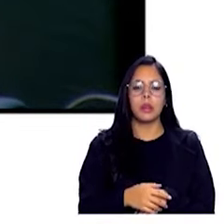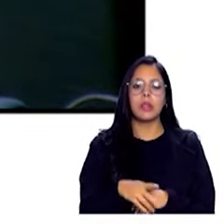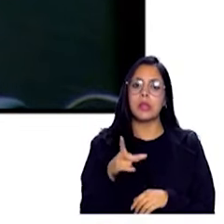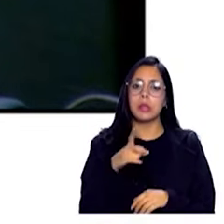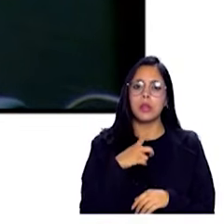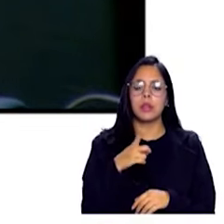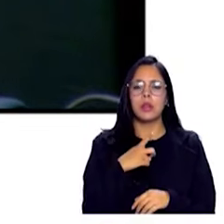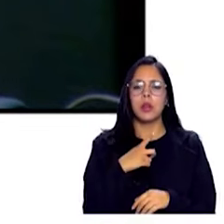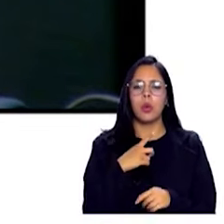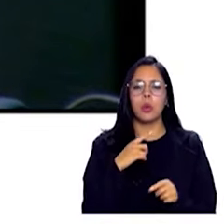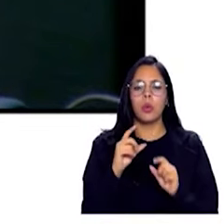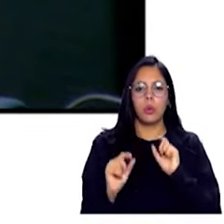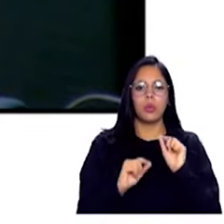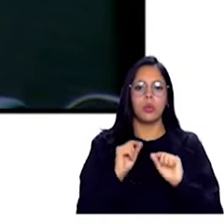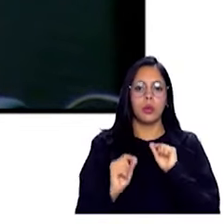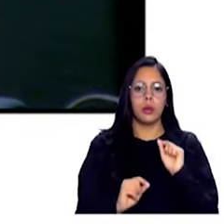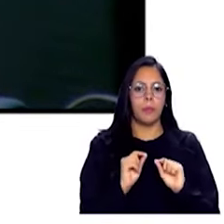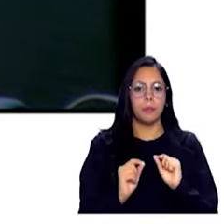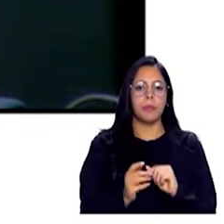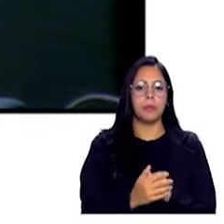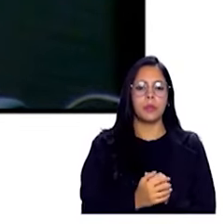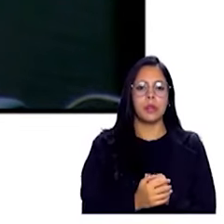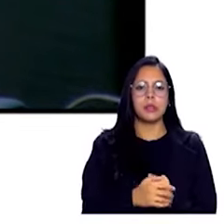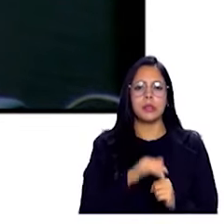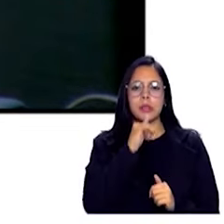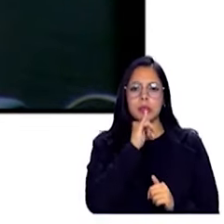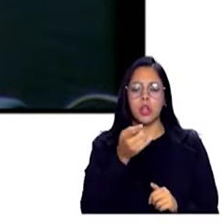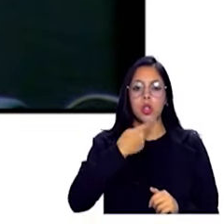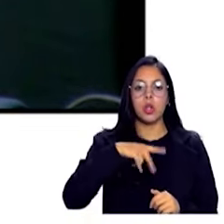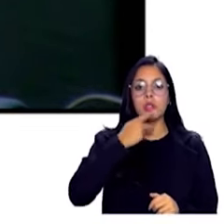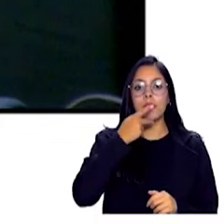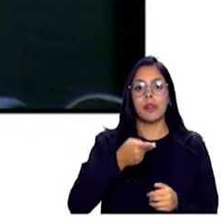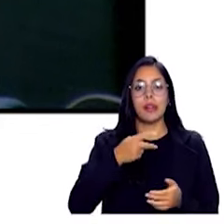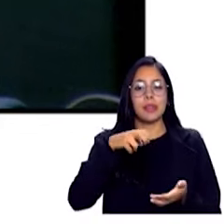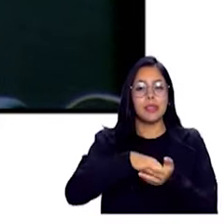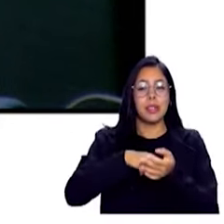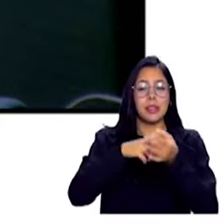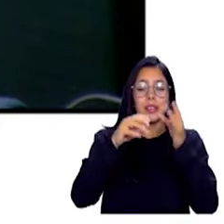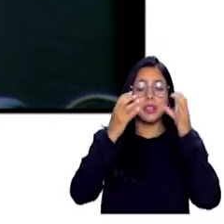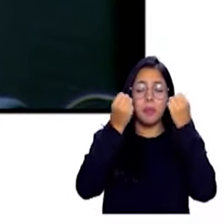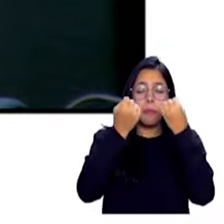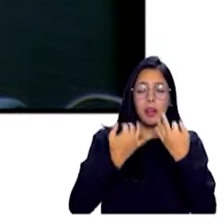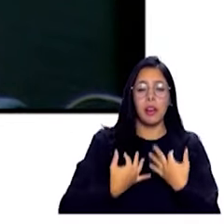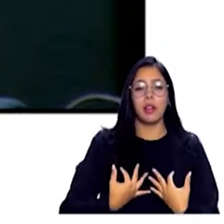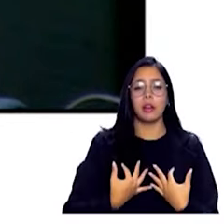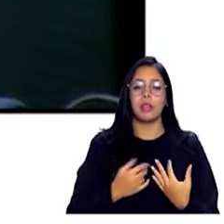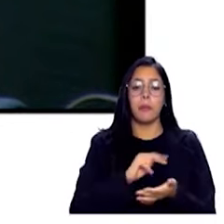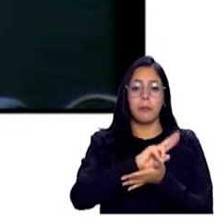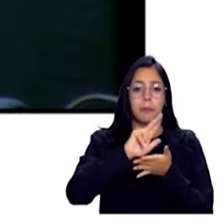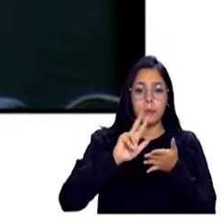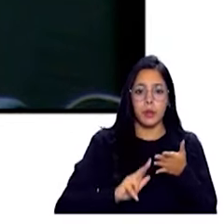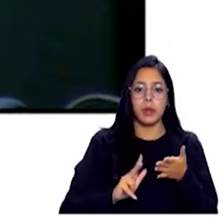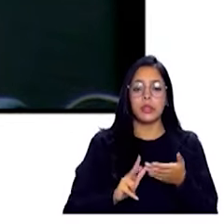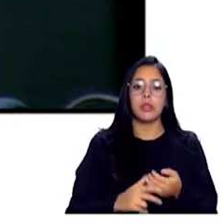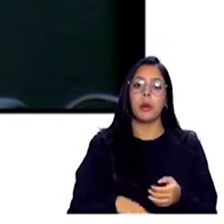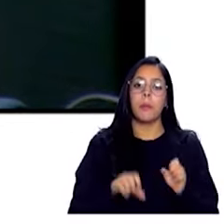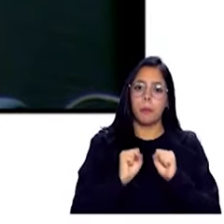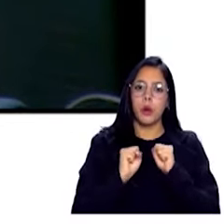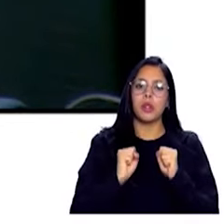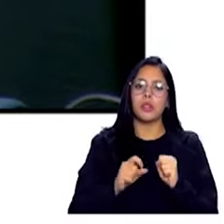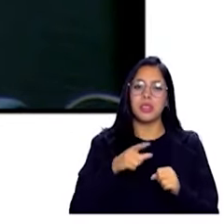si diamos muchas sentencias en primer lugar corremos el riesgo de contradicción y luego las sentencias si